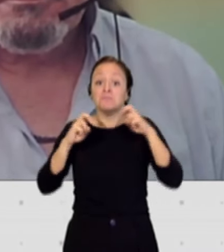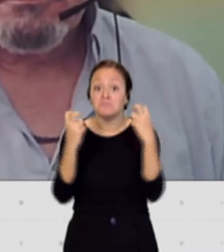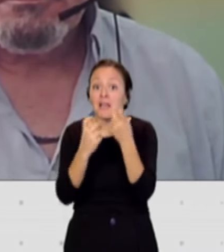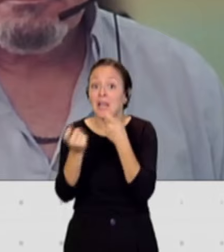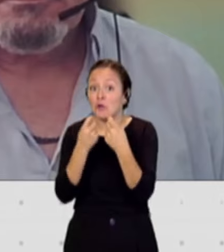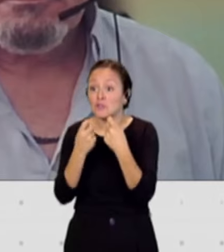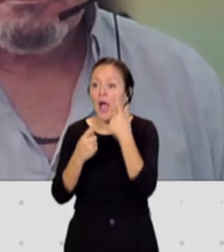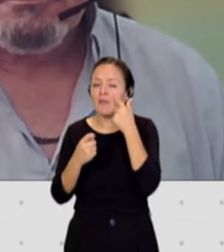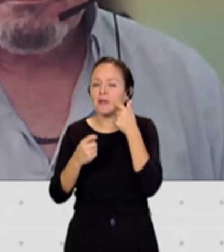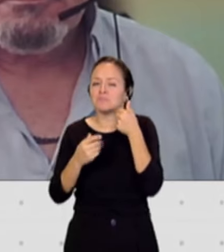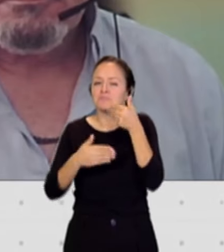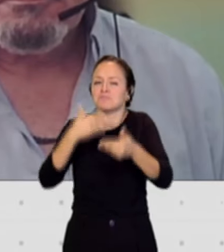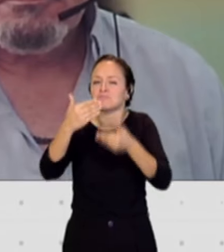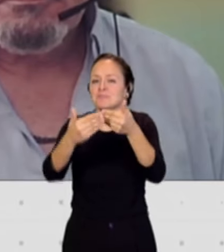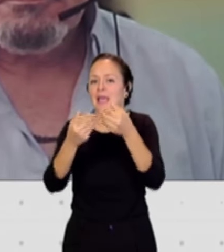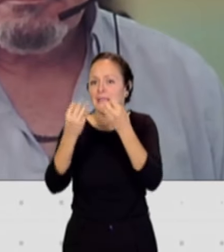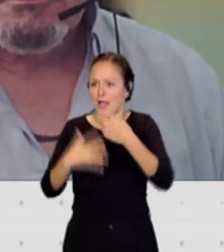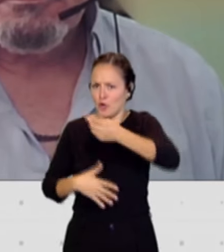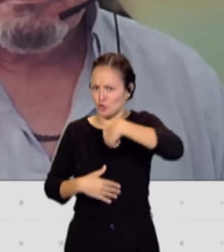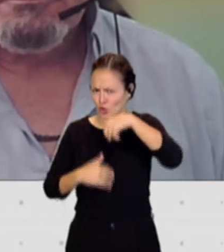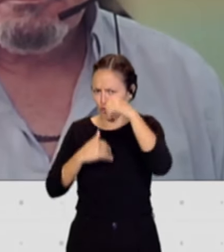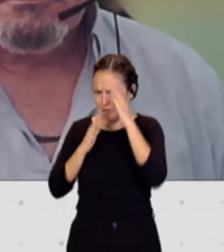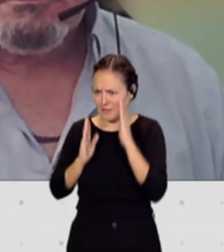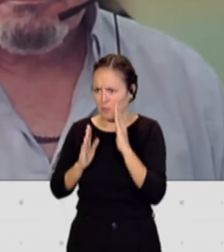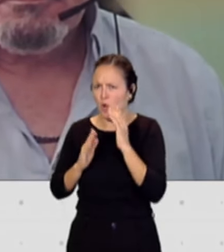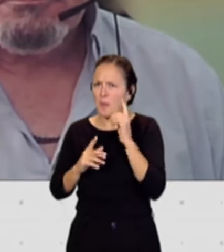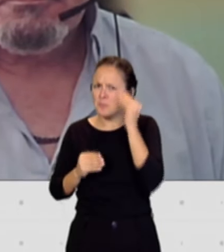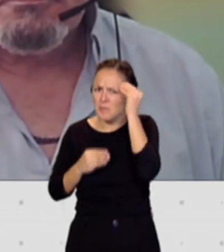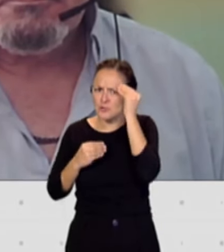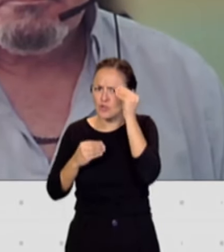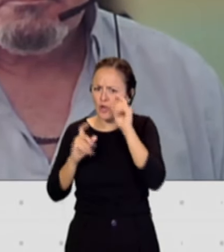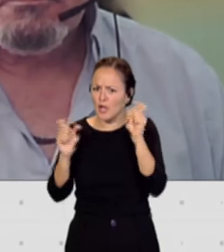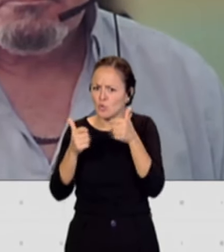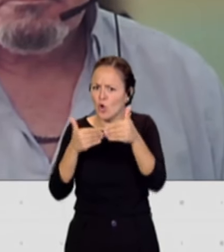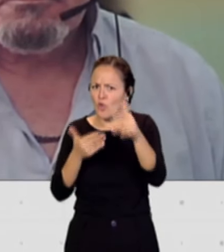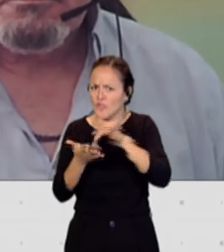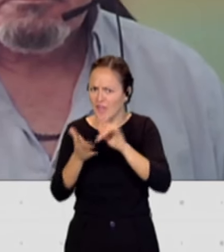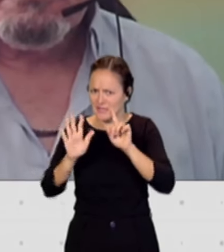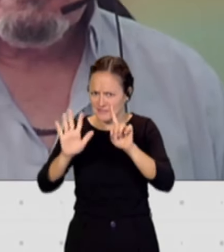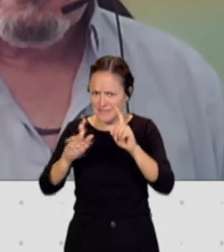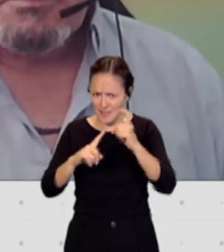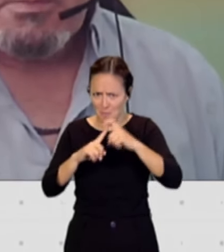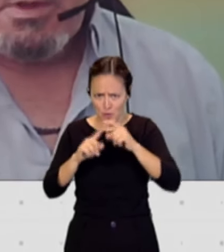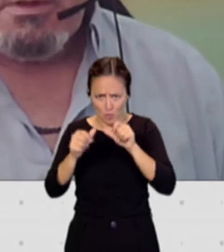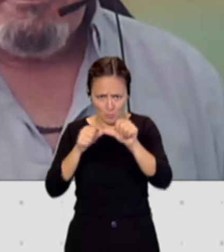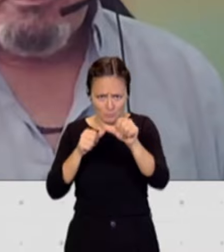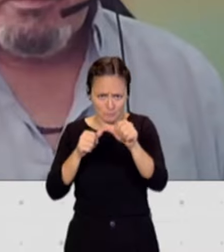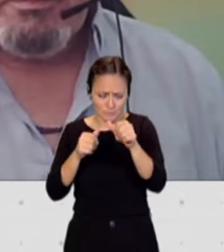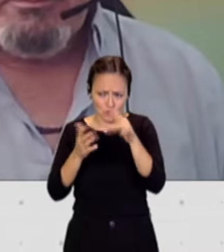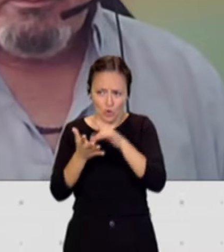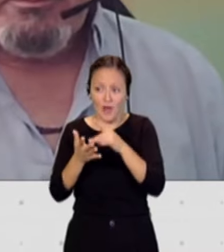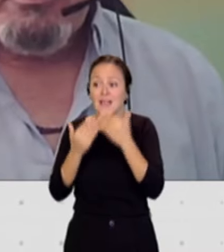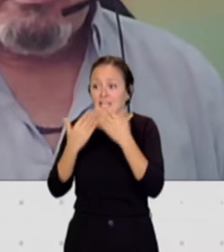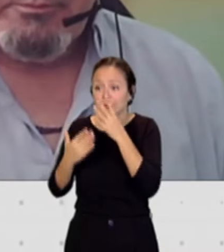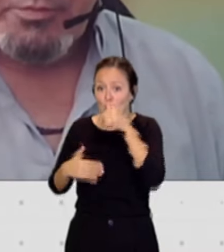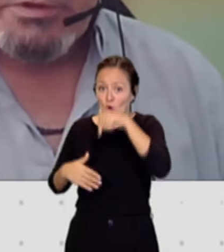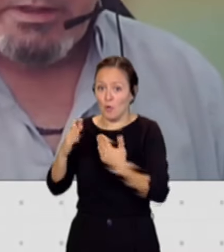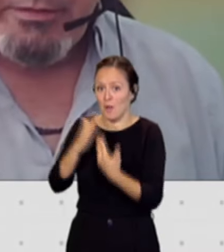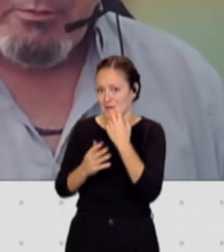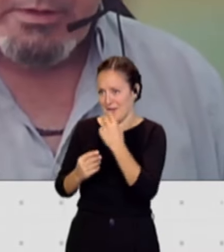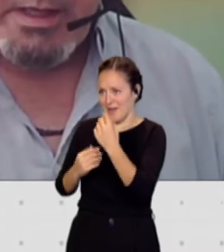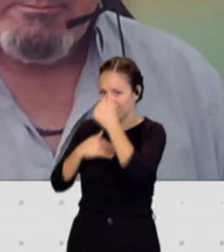pasos que se van a dar creo que la siguiente reunión si no me equivoco es el próximo 6 de mayo Muchísimas gracias por habernos atendido esta mañana un saludo